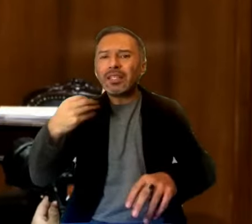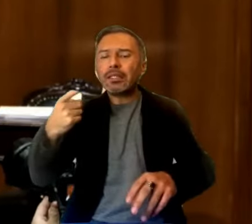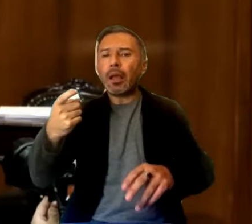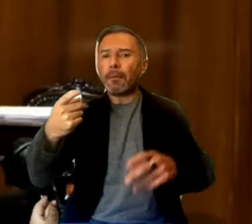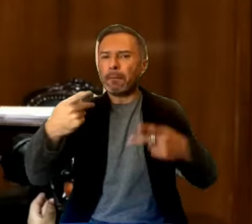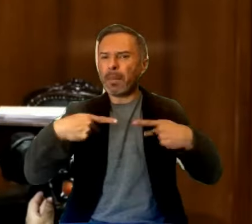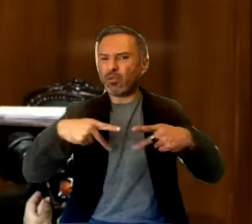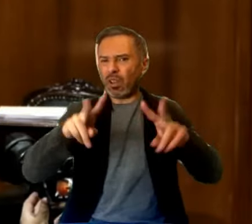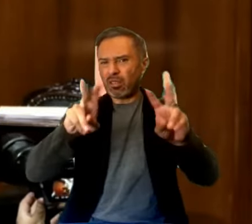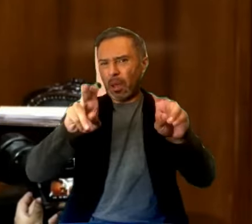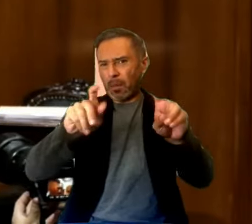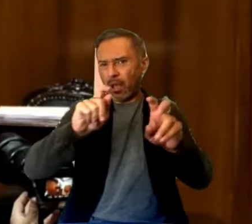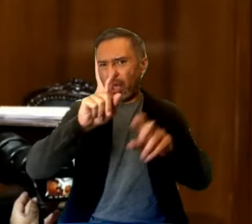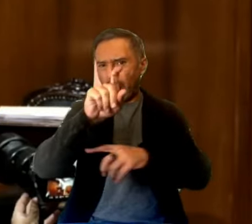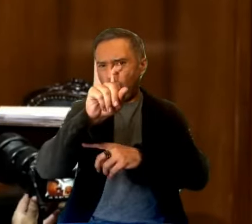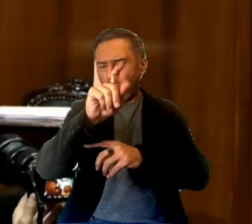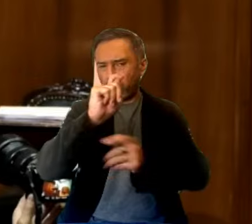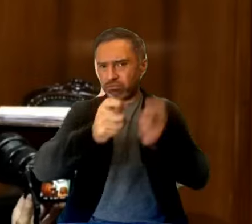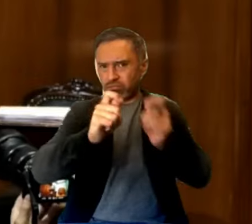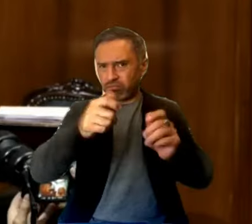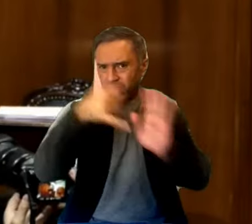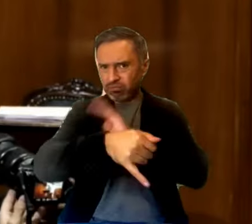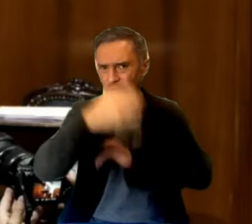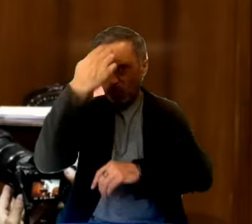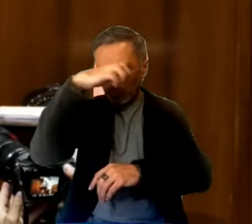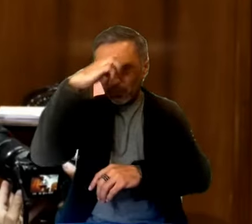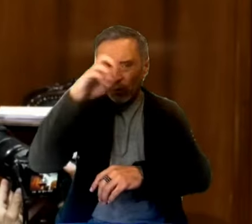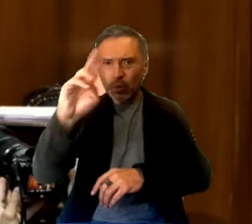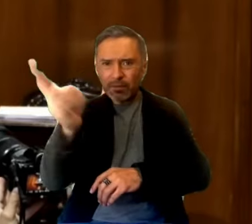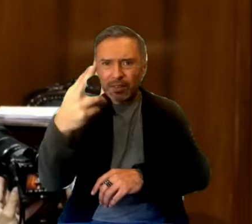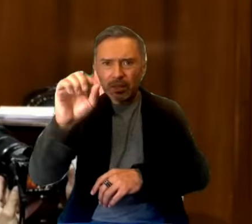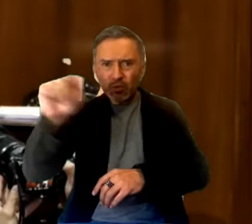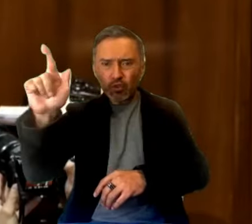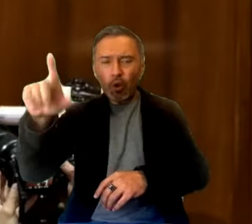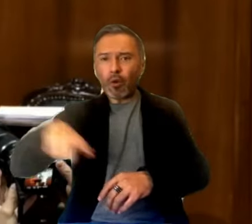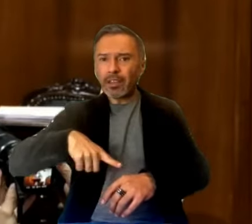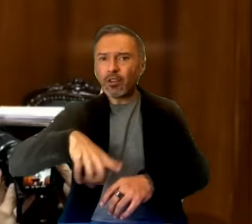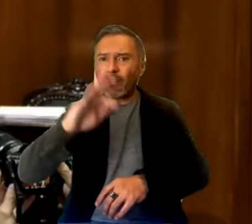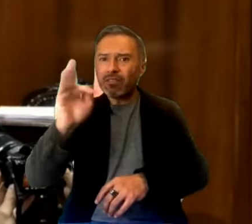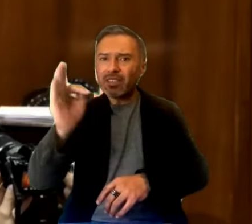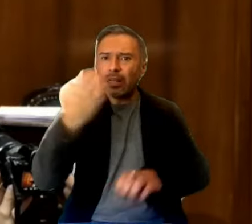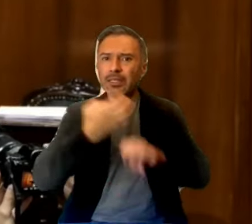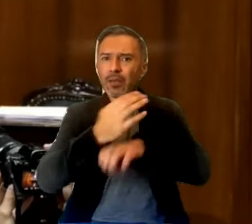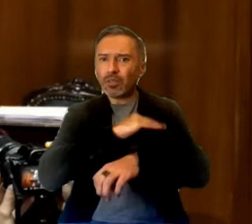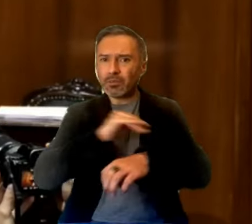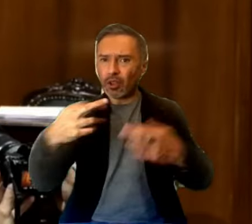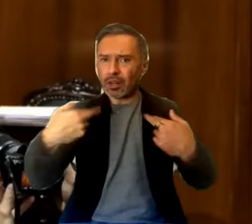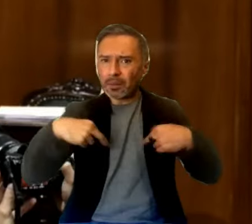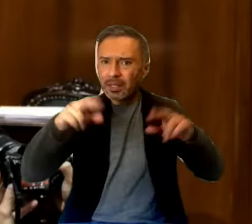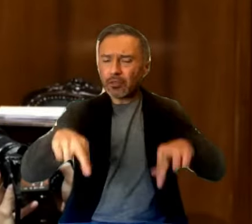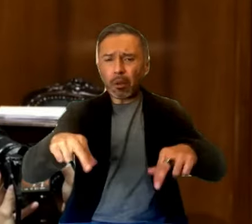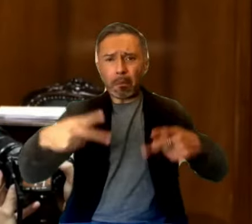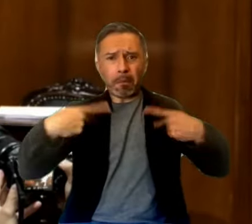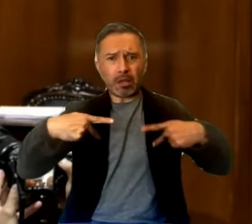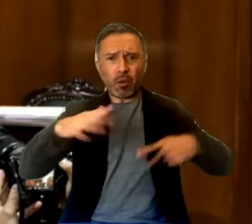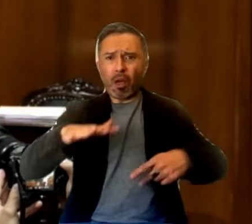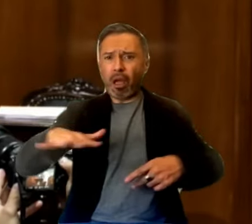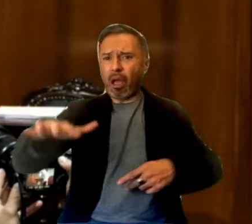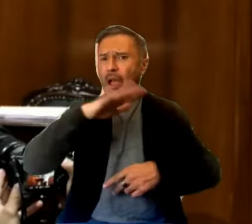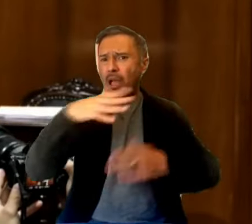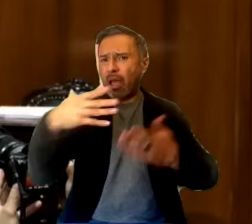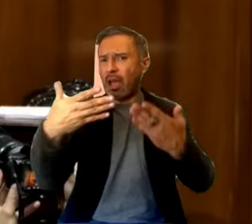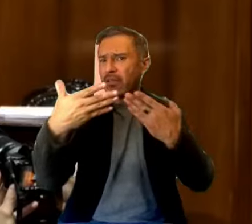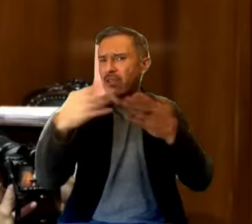de los 3 niveles de gobierno y el público en general, a fin de encontrar soluciones viables al problema del abastecimiento de